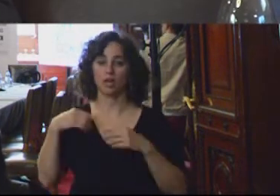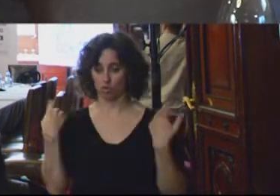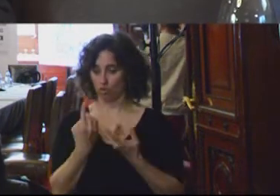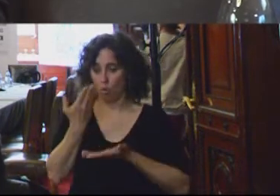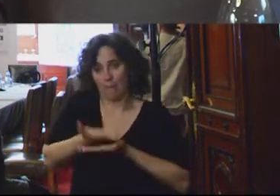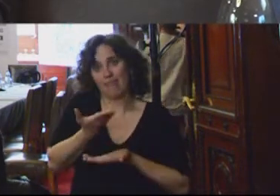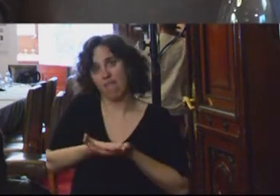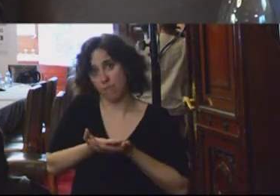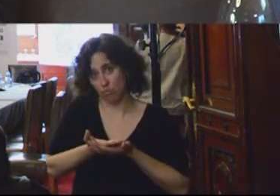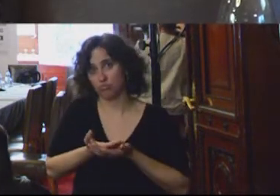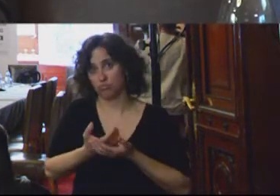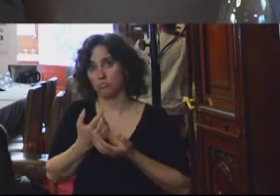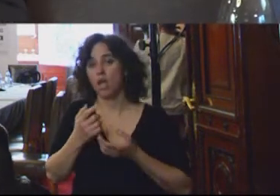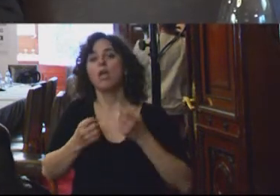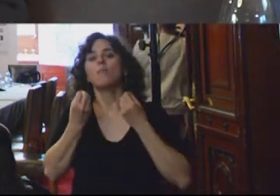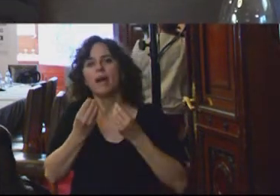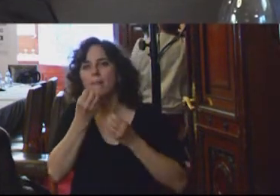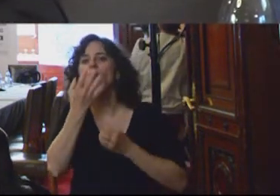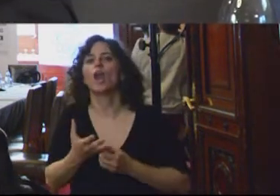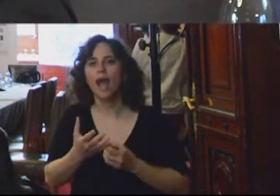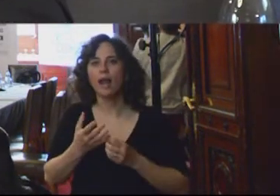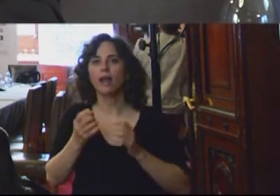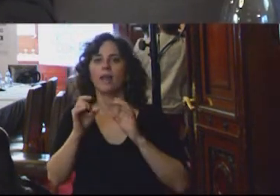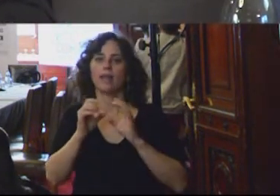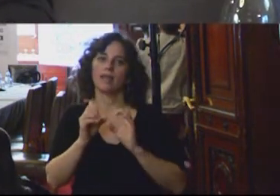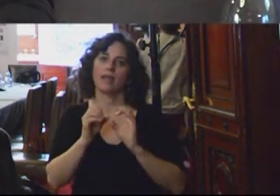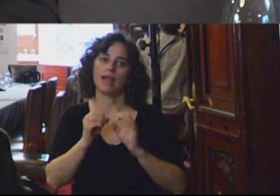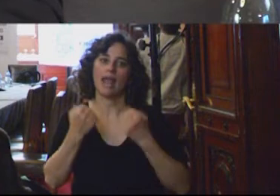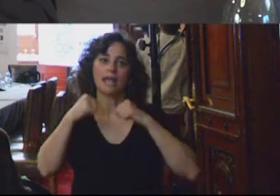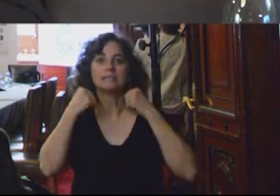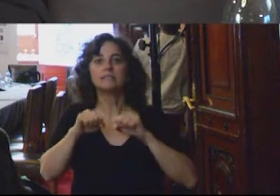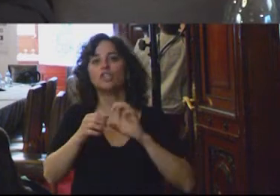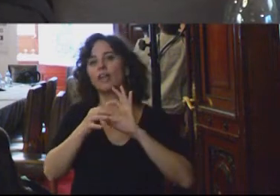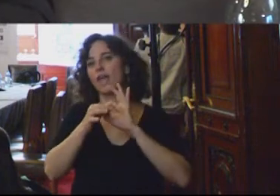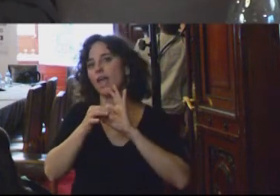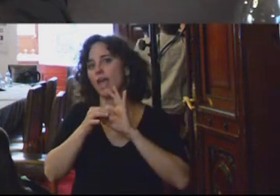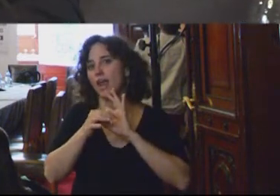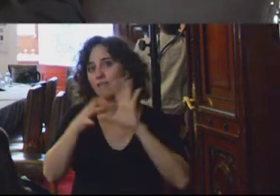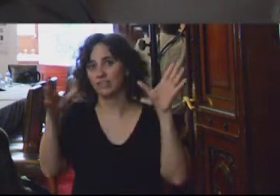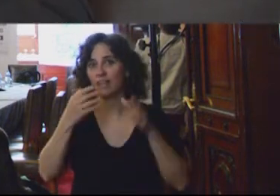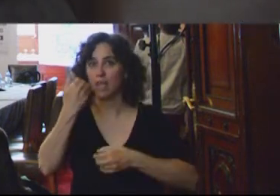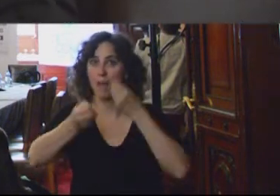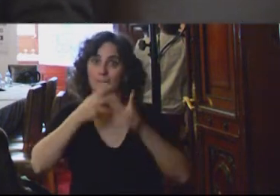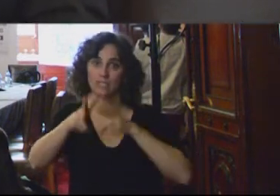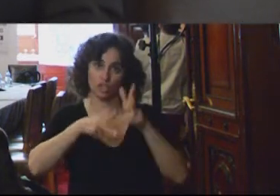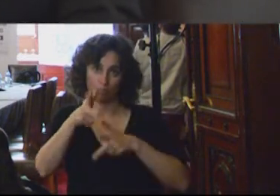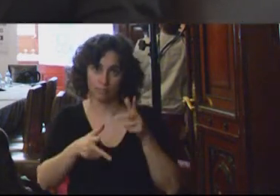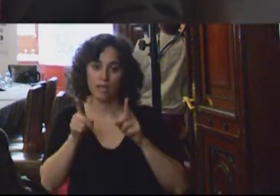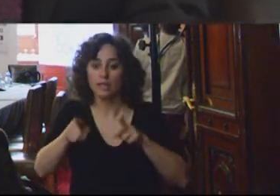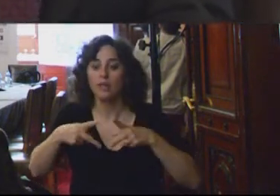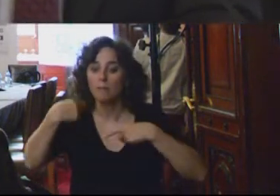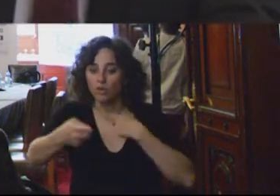para mejorar las condiciones del ejercicio de la libertad de expresión en la nueva, en el nuevo periodo.